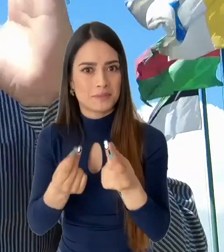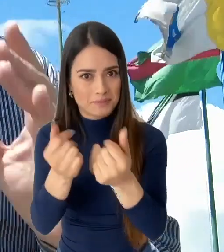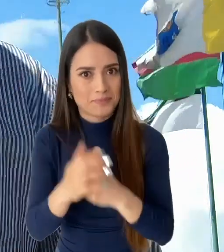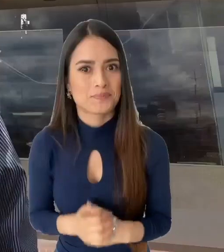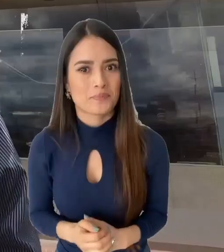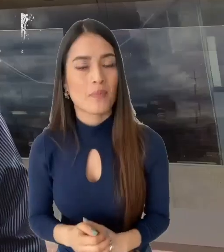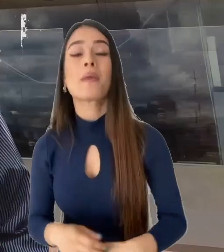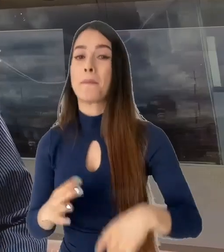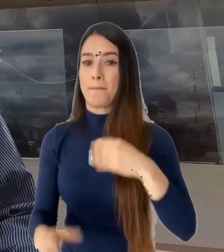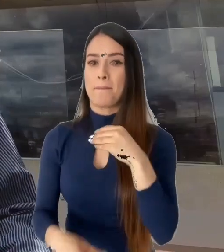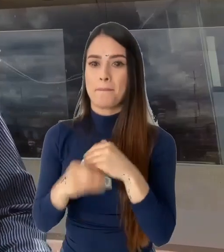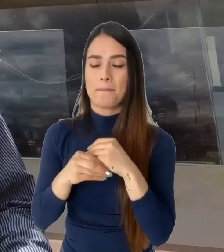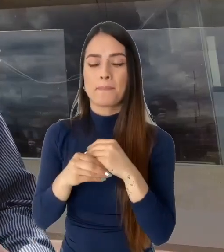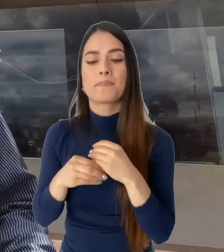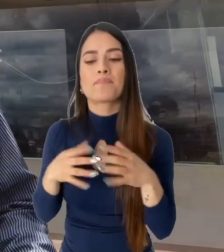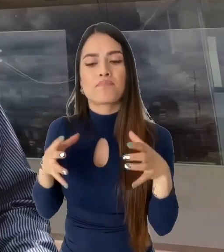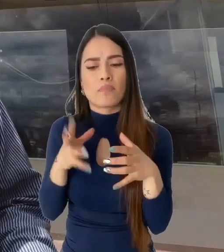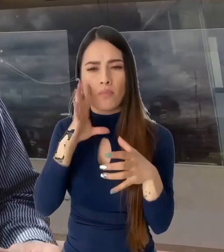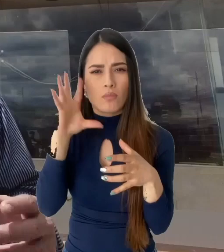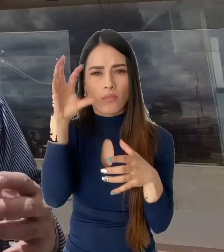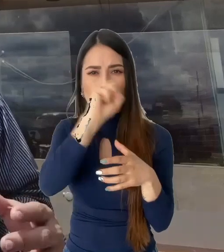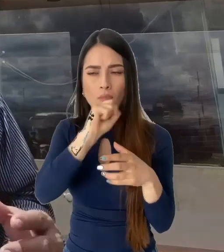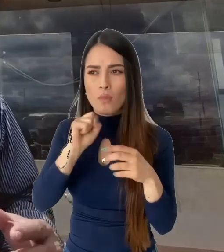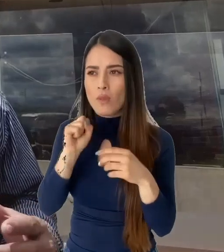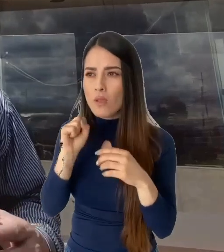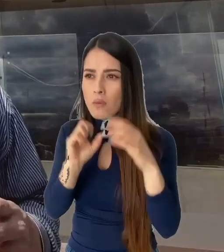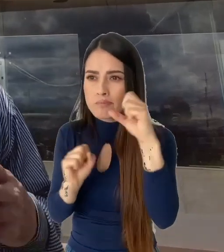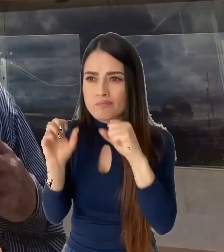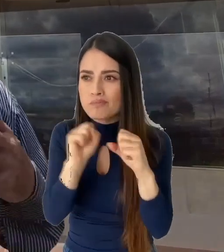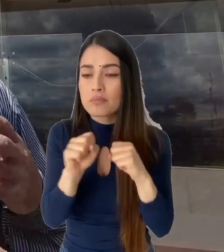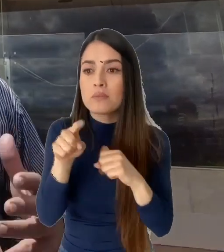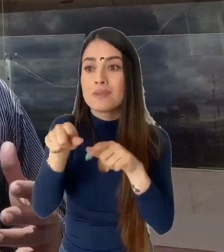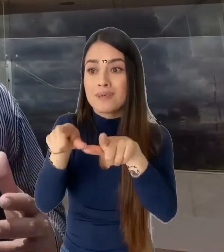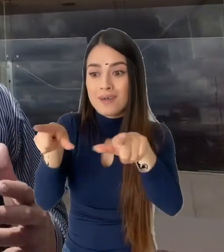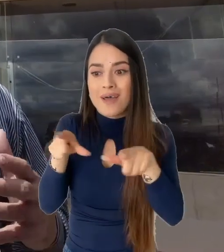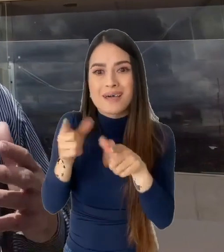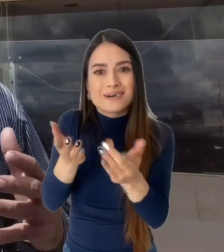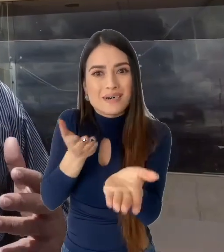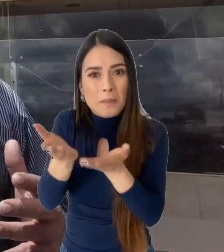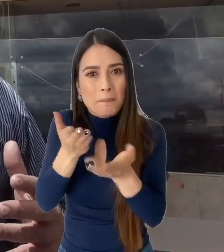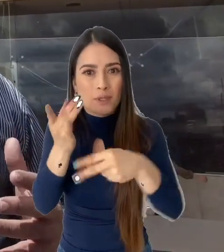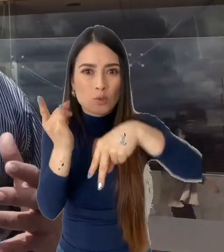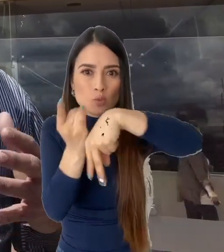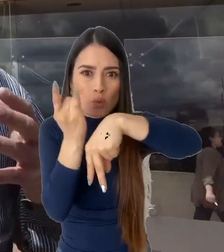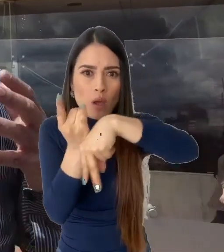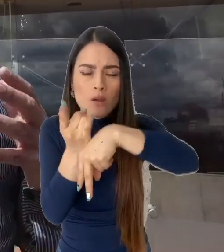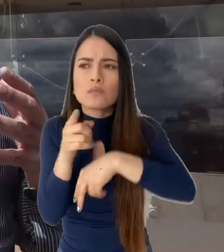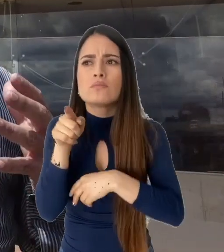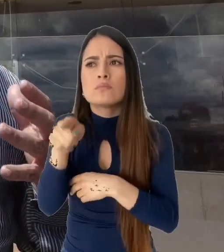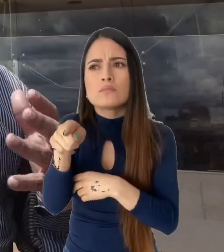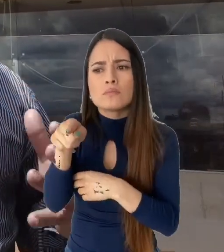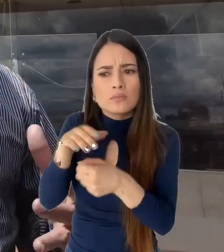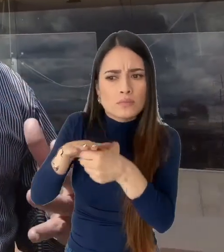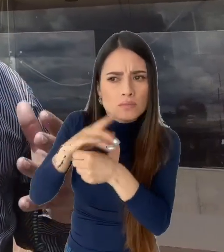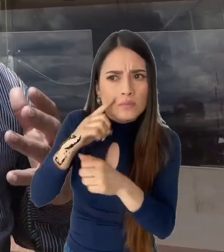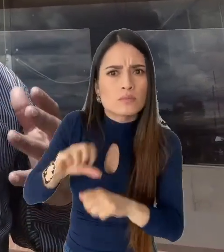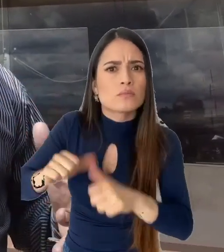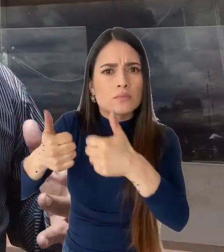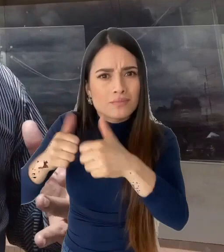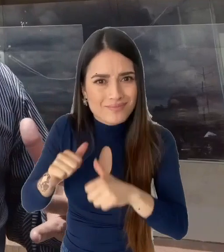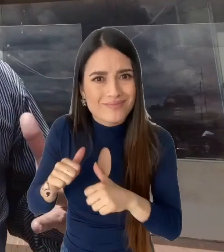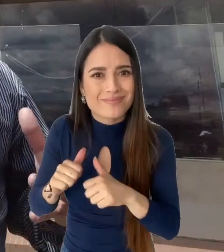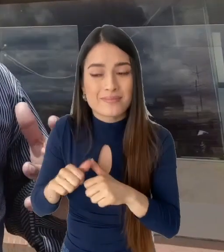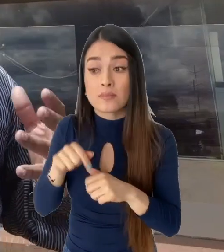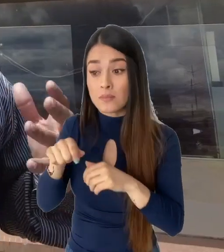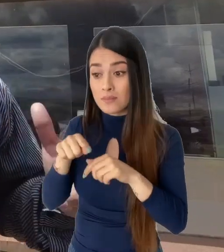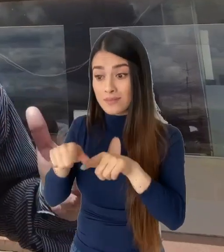peaje dentro de las verificaciones de Z también identificamos las condiciones de la infraestructura de las áreas de servicio a